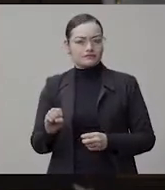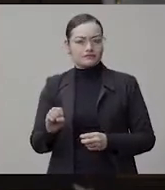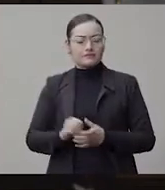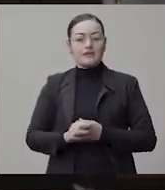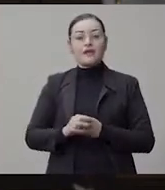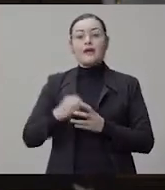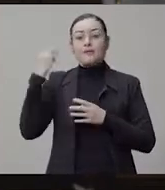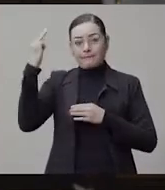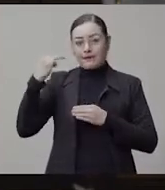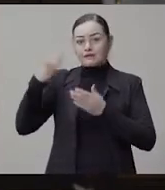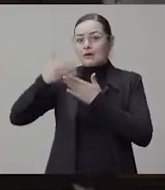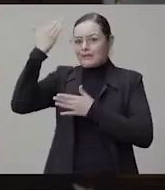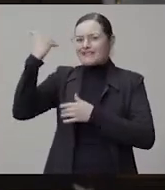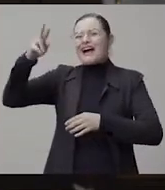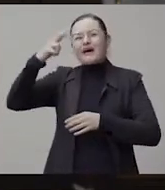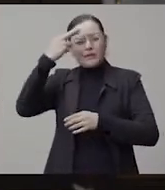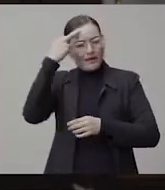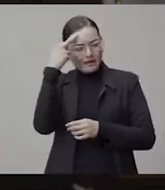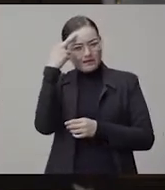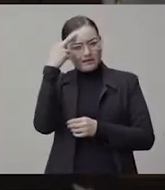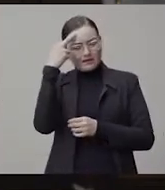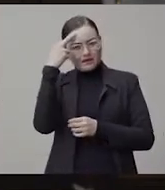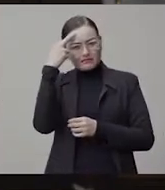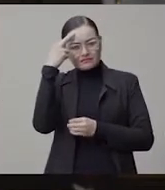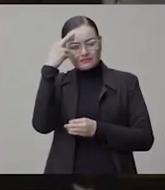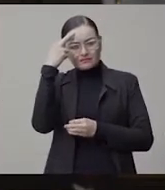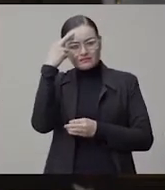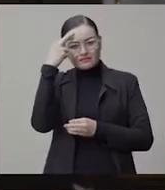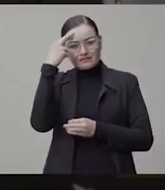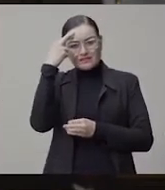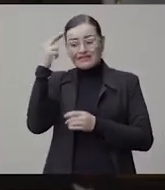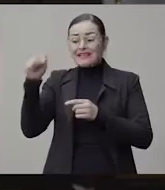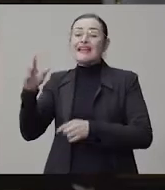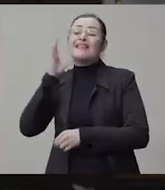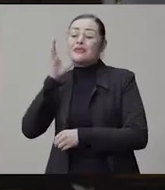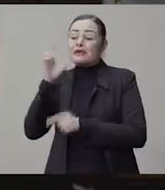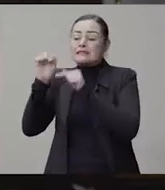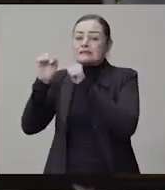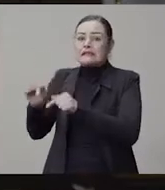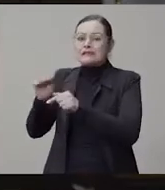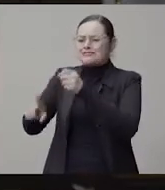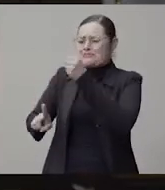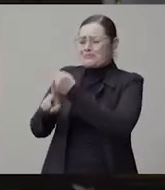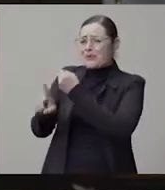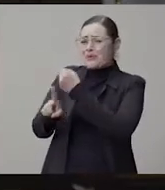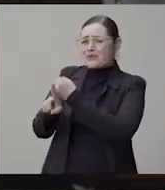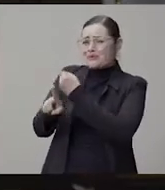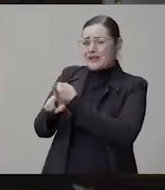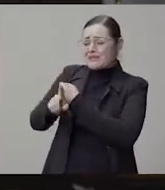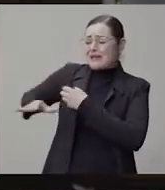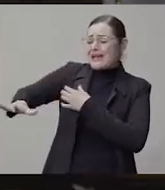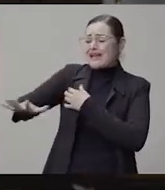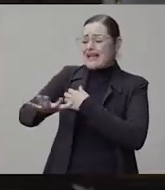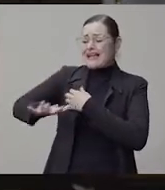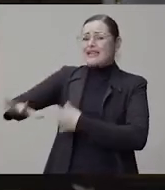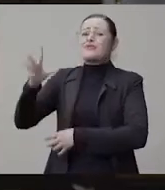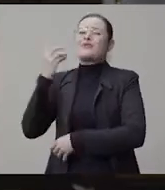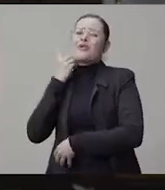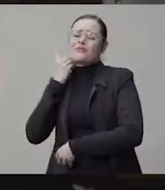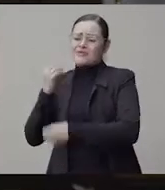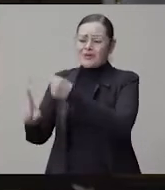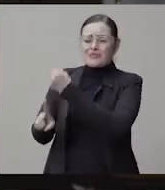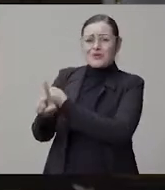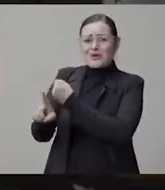en marzo pasado como se recordará se registró una crisis al interior del congreso del estado entre sus integrantes